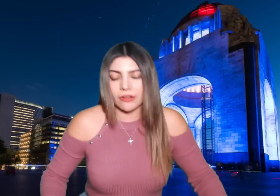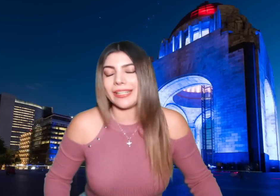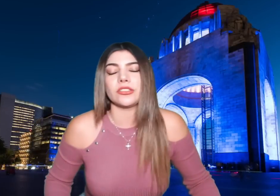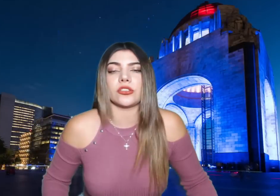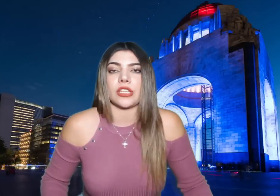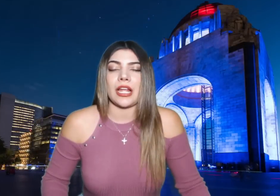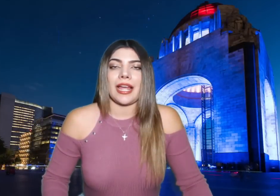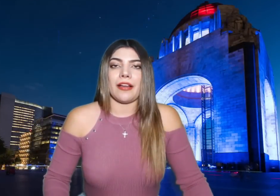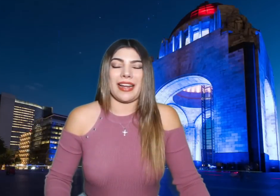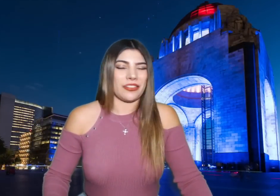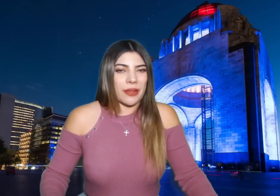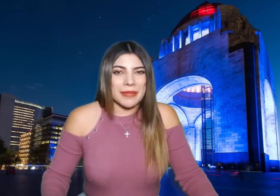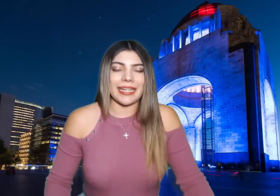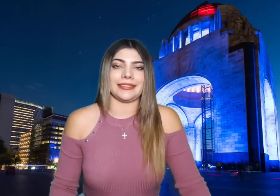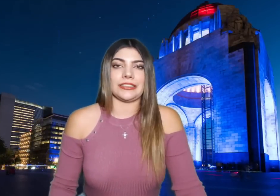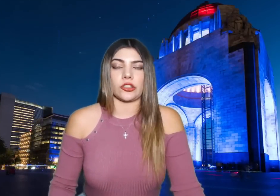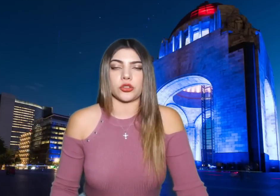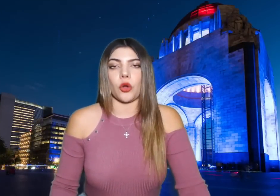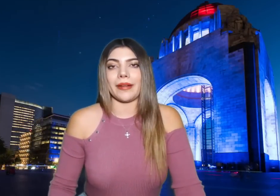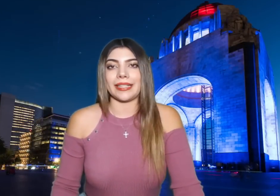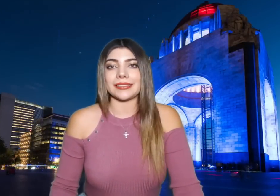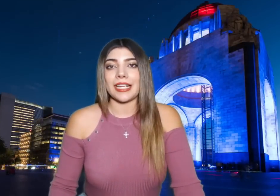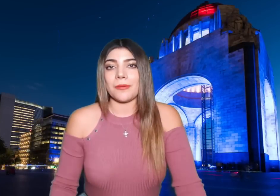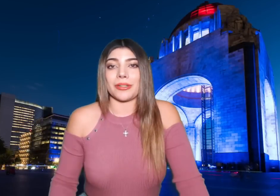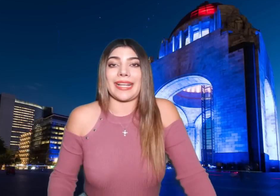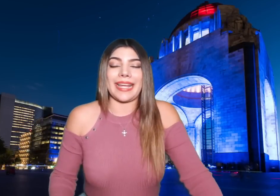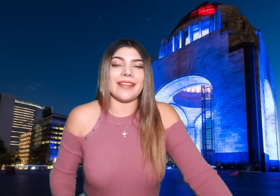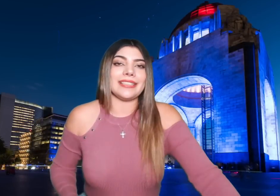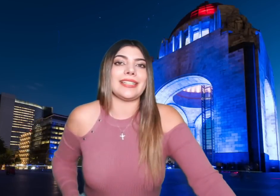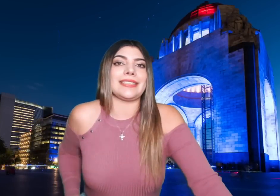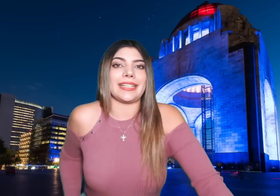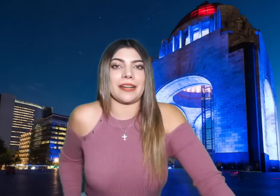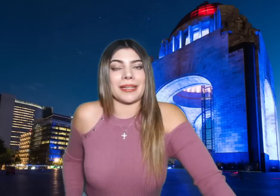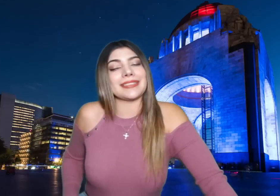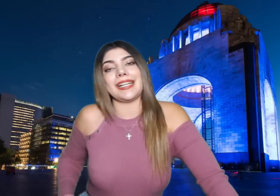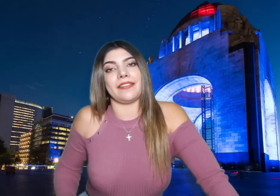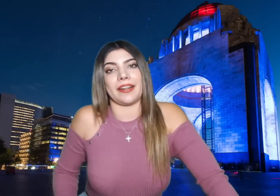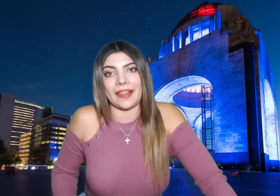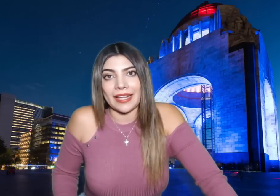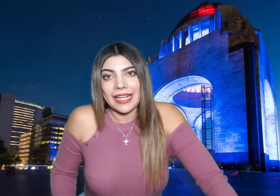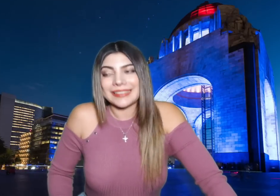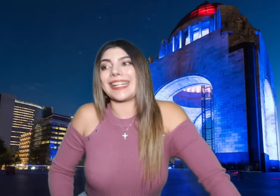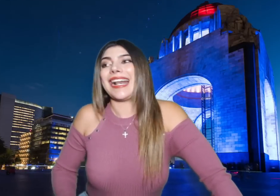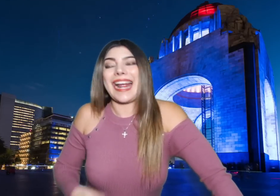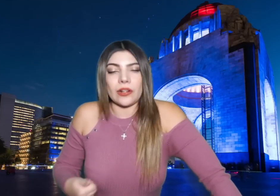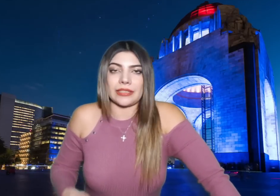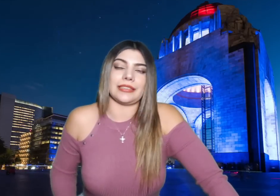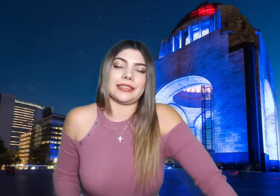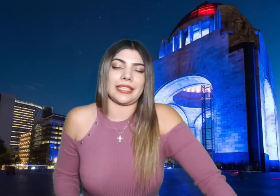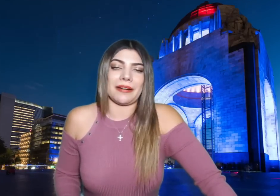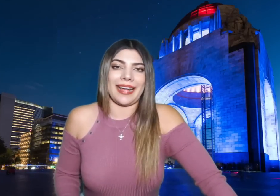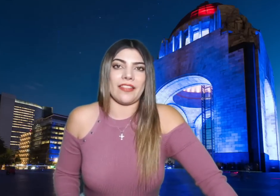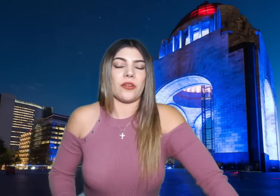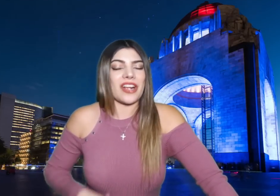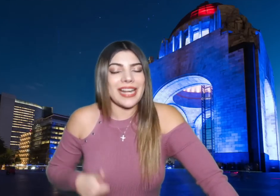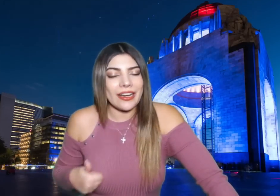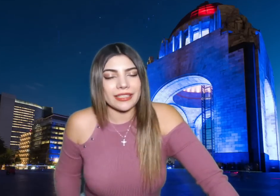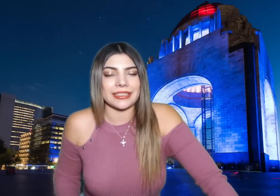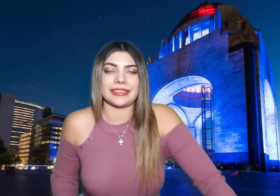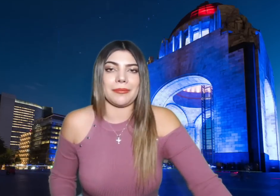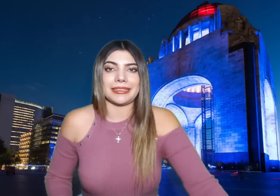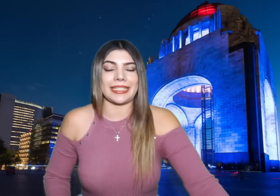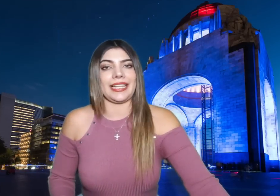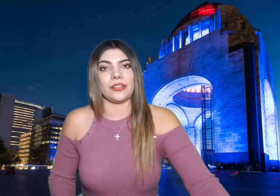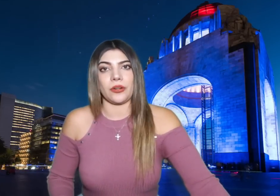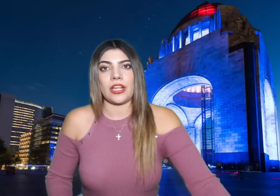le mintieron a las familias de estos jóvenes, porque cada vez se acercan más a la verdad. Claro que se está trabajando, claro